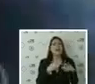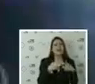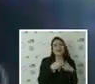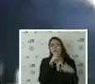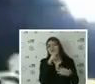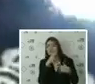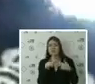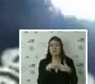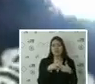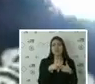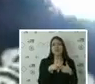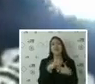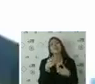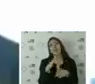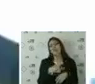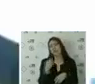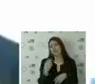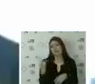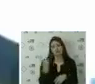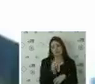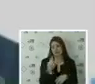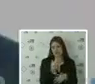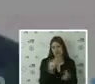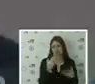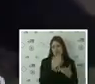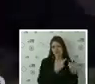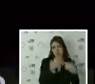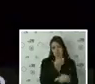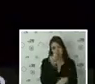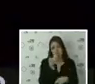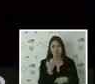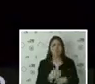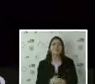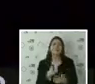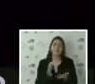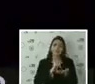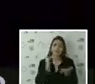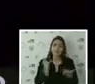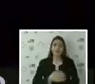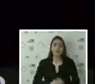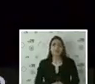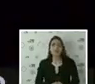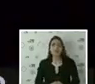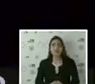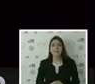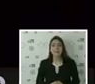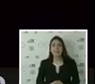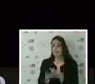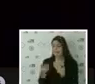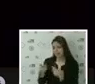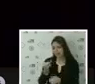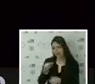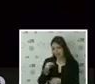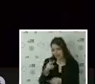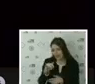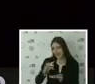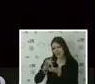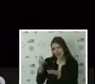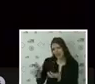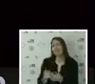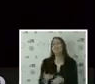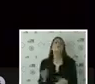mejor. Gracias. Muchas gracias, Angélica. A continuación escuchamos